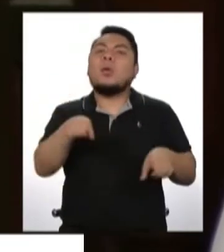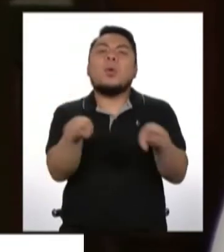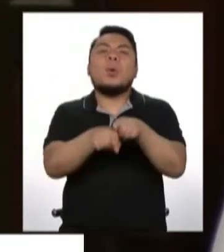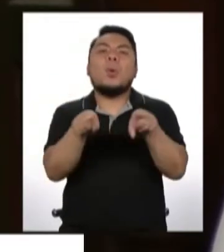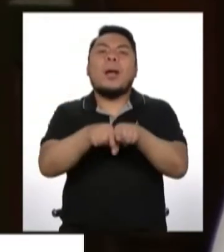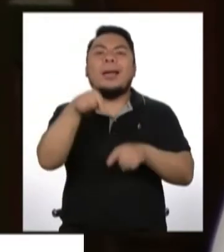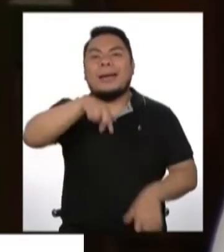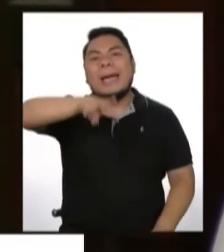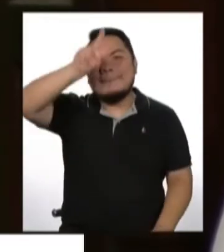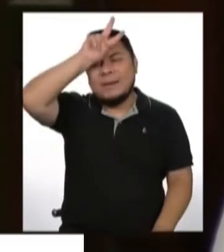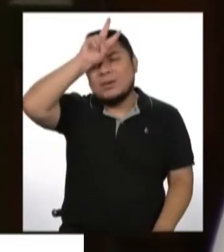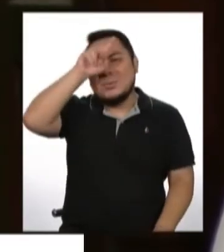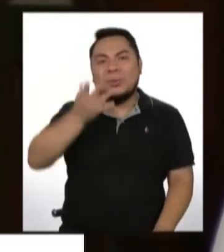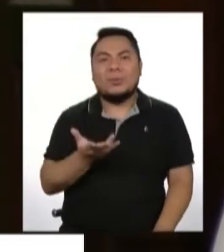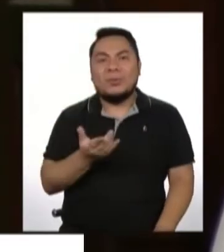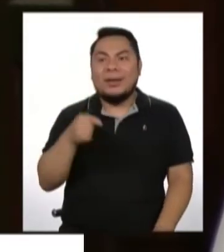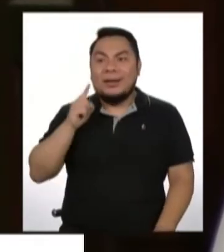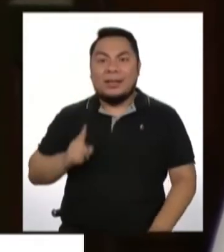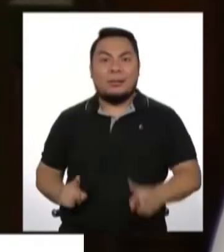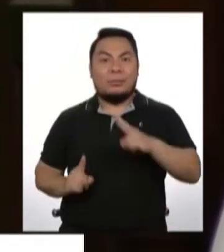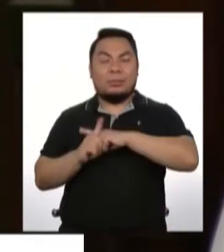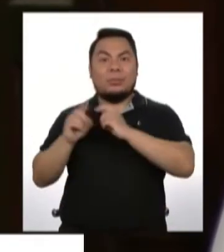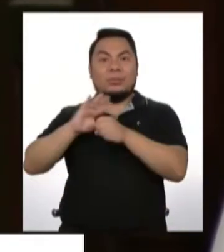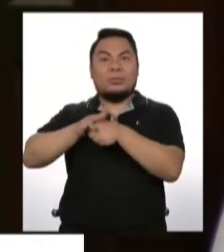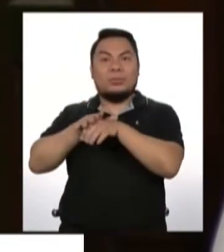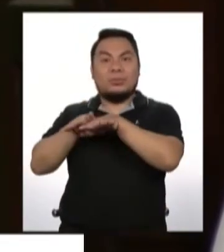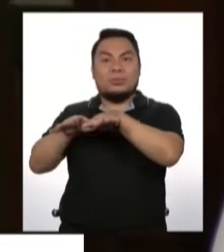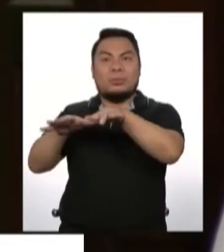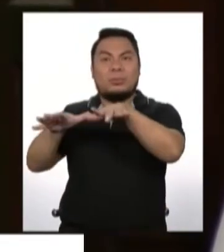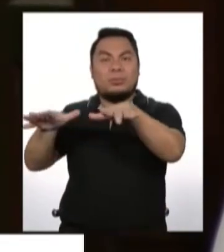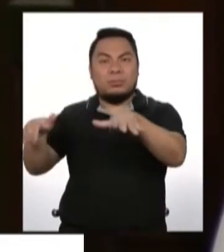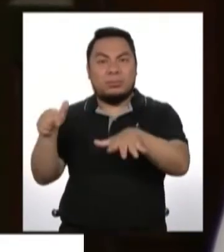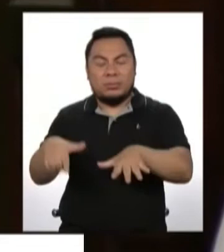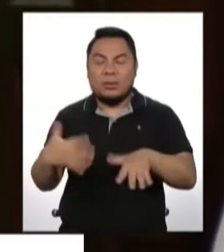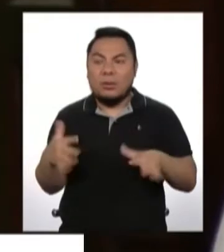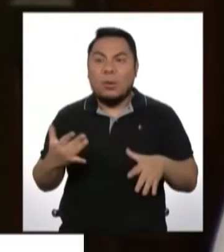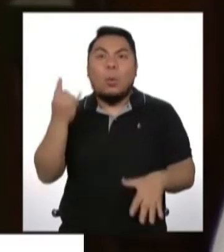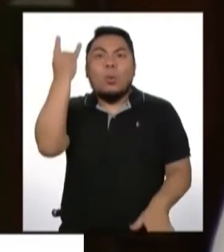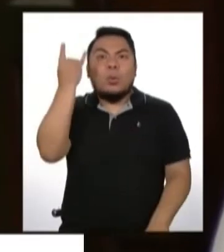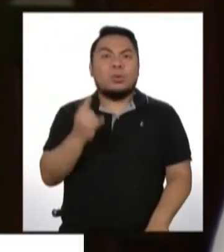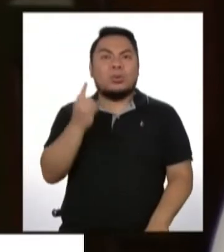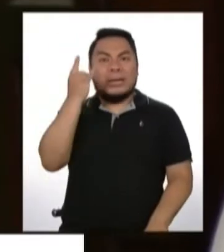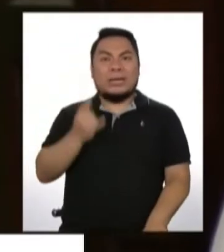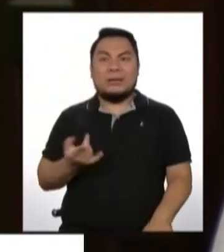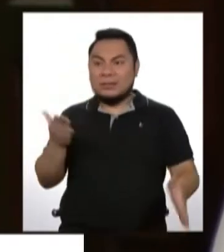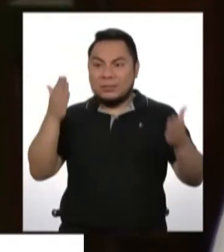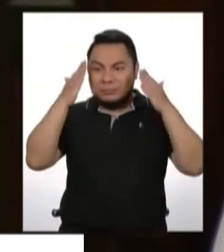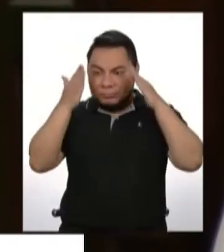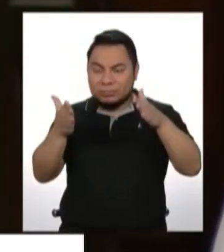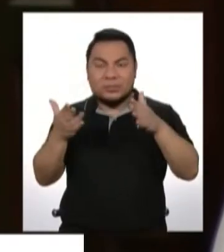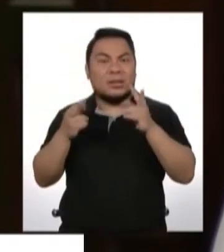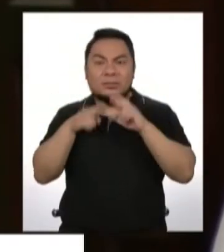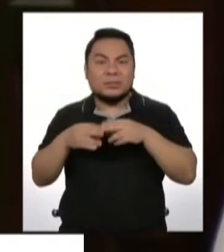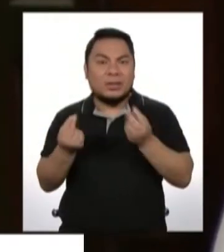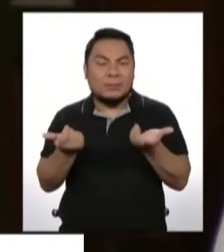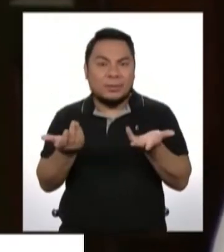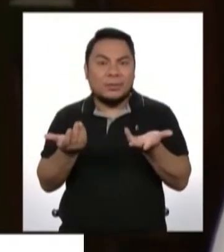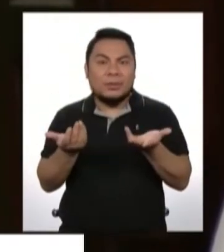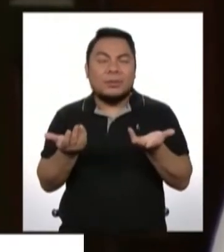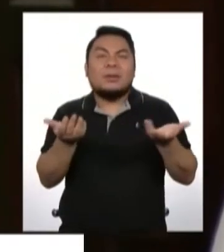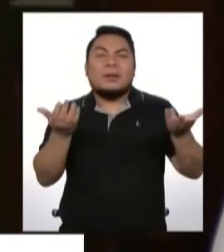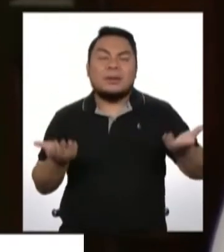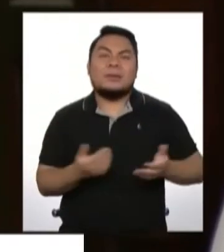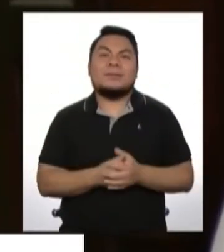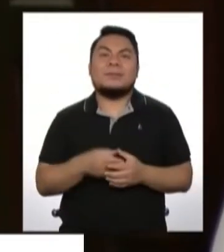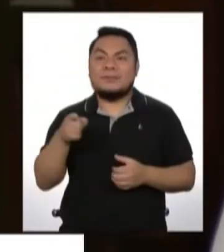enfermedad que es urgente de ser tratada. Y en estas condiciones, además, por un